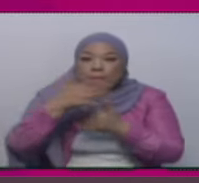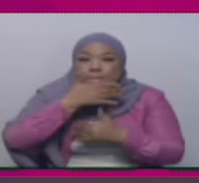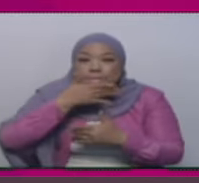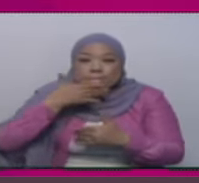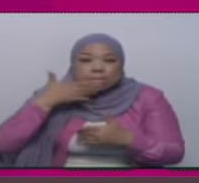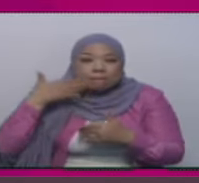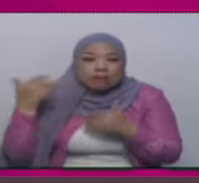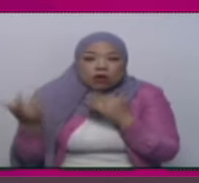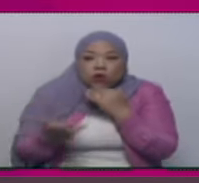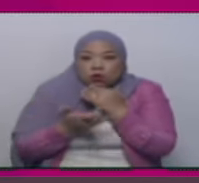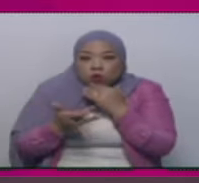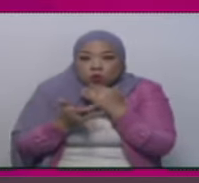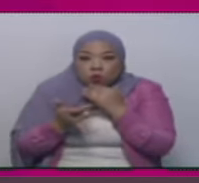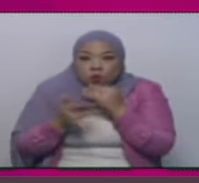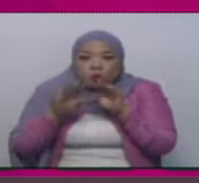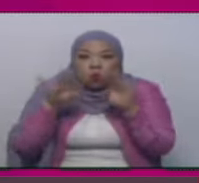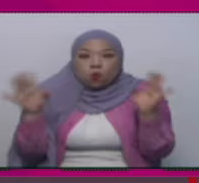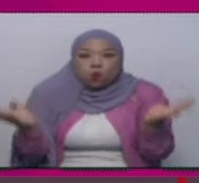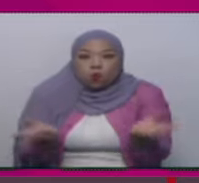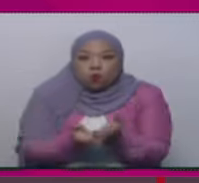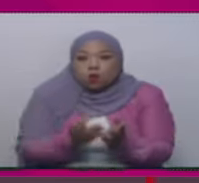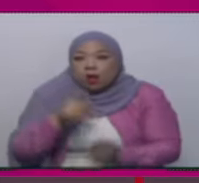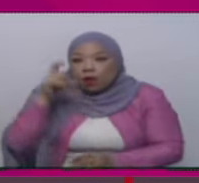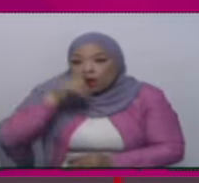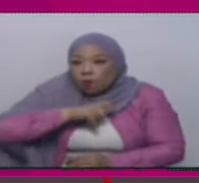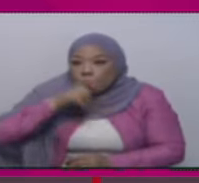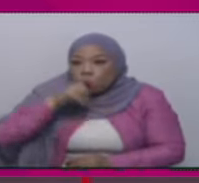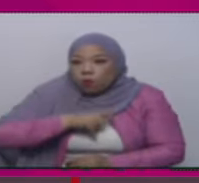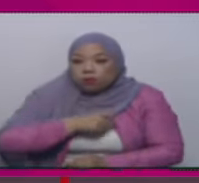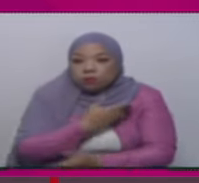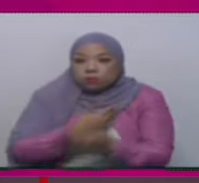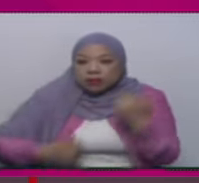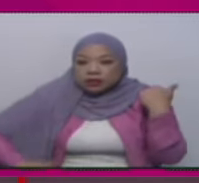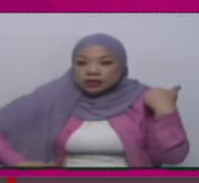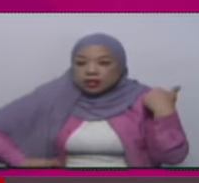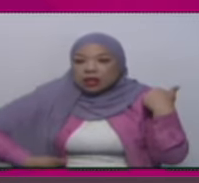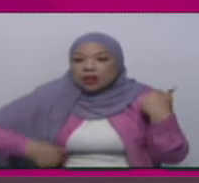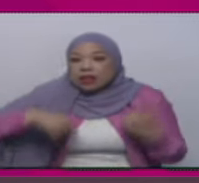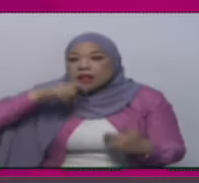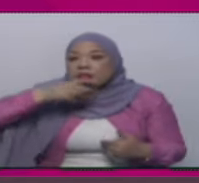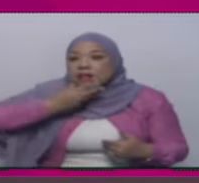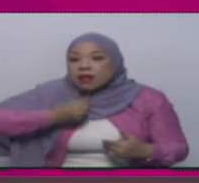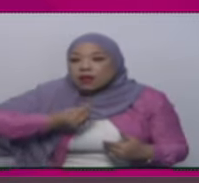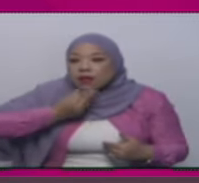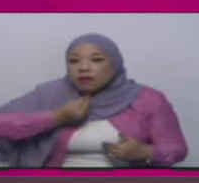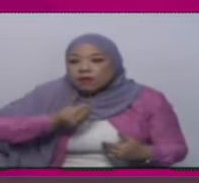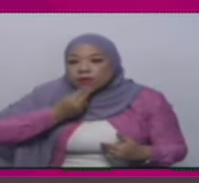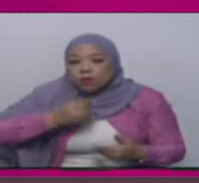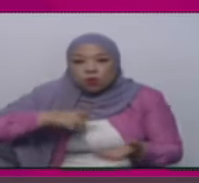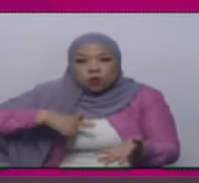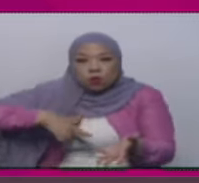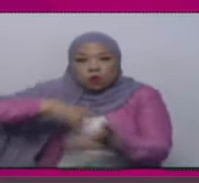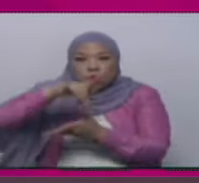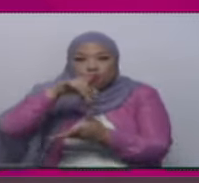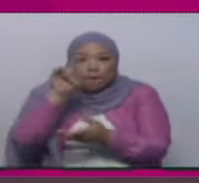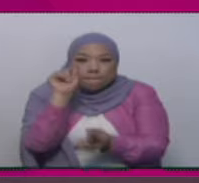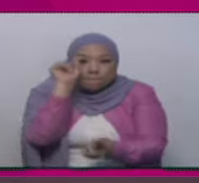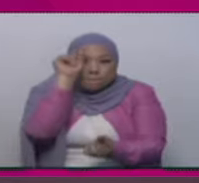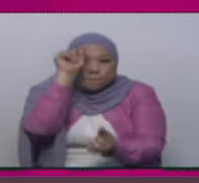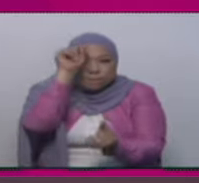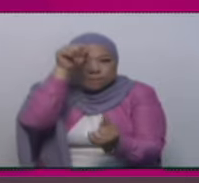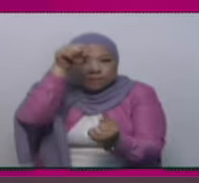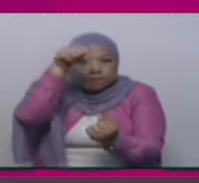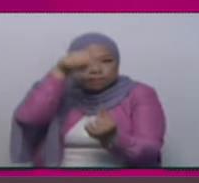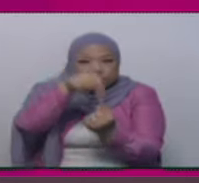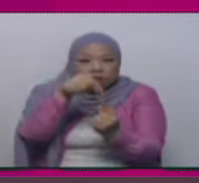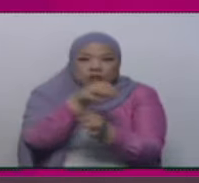del mundo que tiene Netanyahu y el régimen de Netanyahu lancen las bombas de precisión